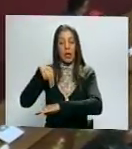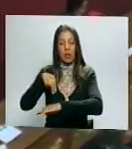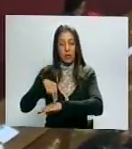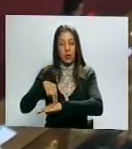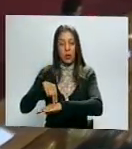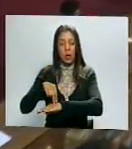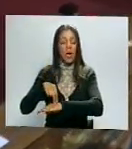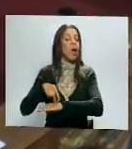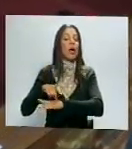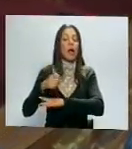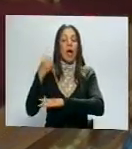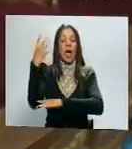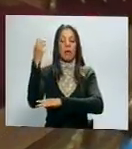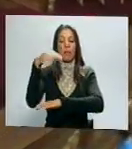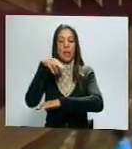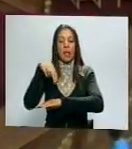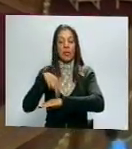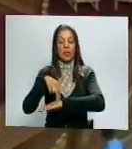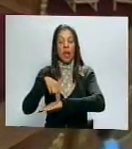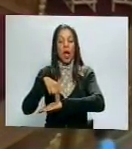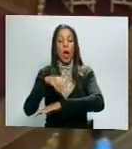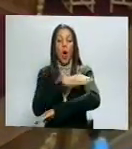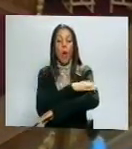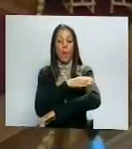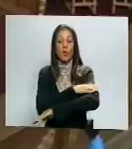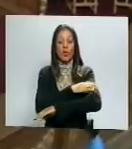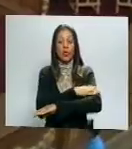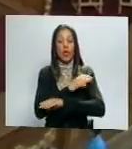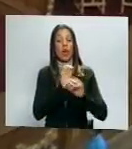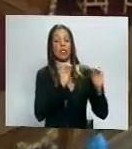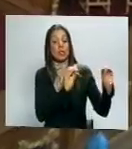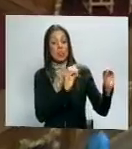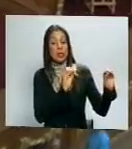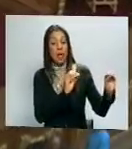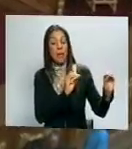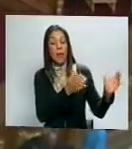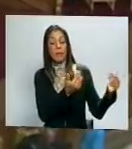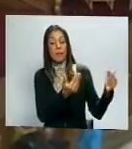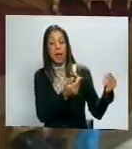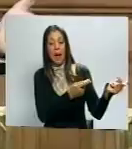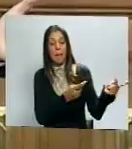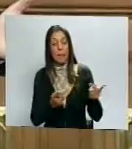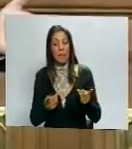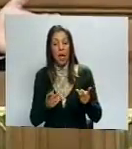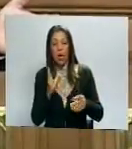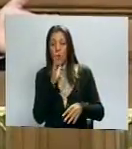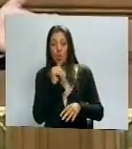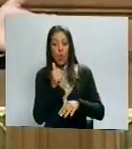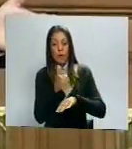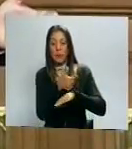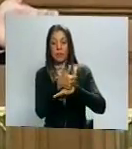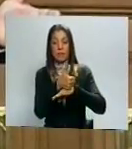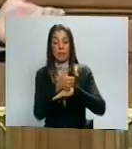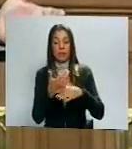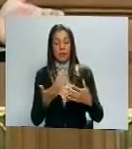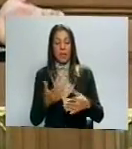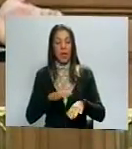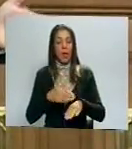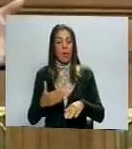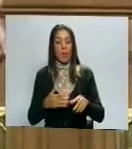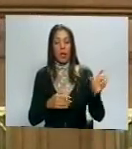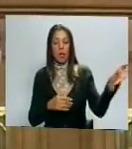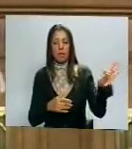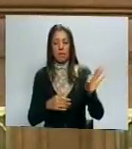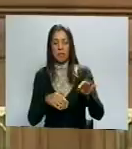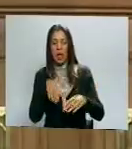o la Asamblea Nacional fue invitada. No la presidencia, la Asamblea Nacional. No había presidente, porque fue electo alguien